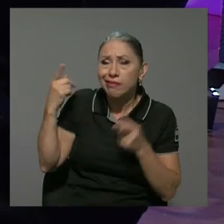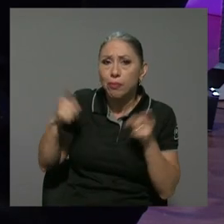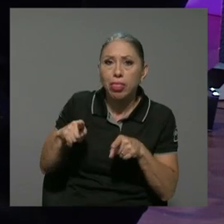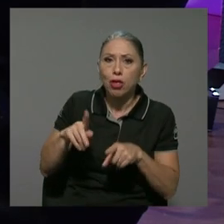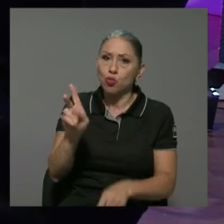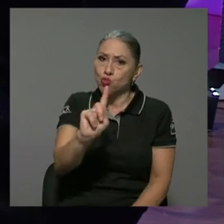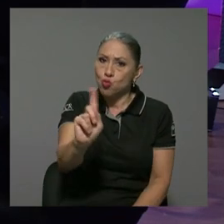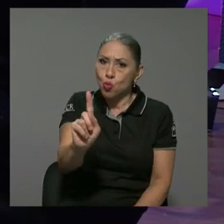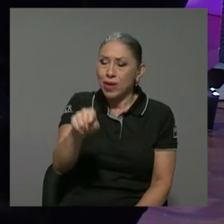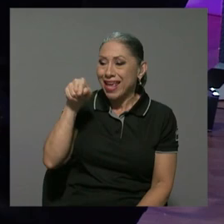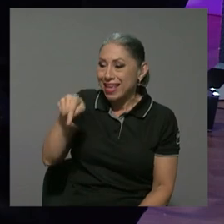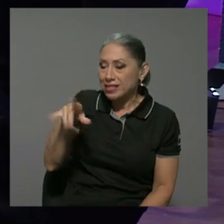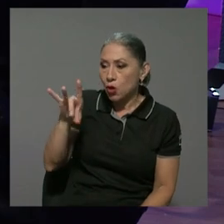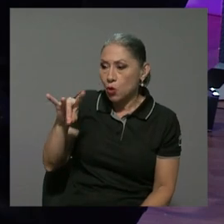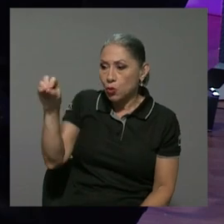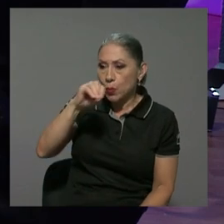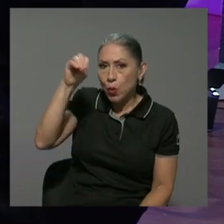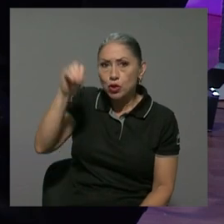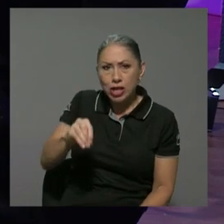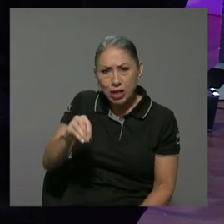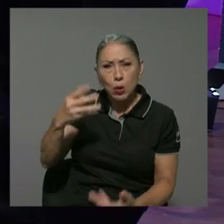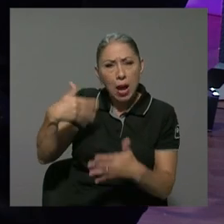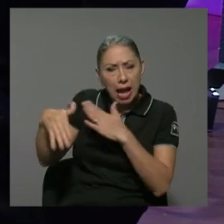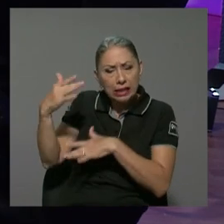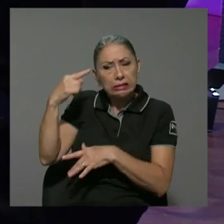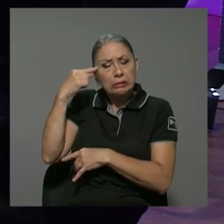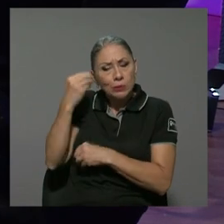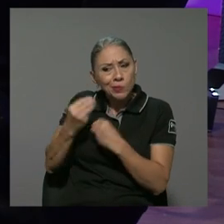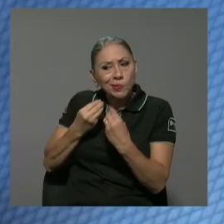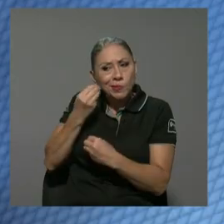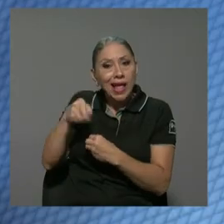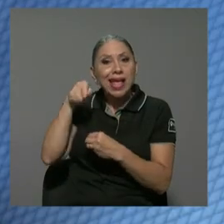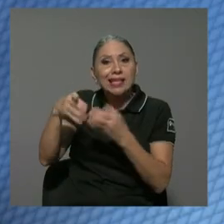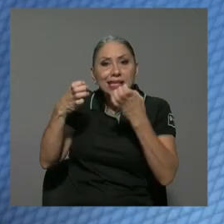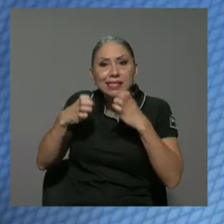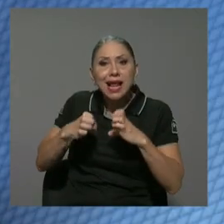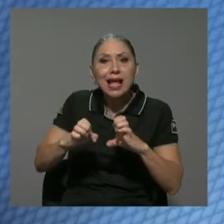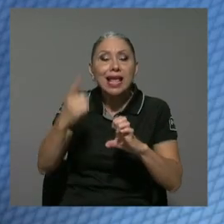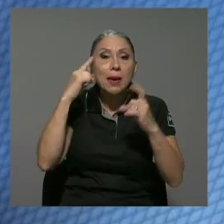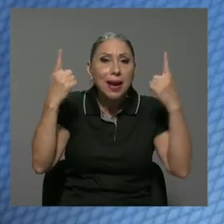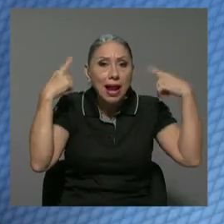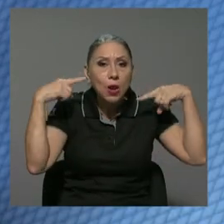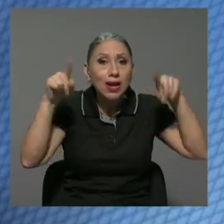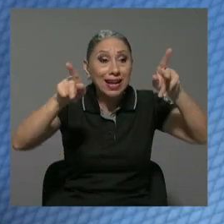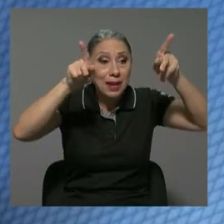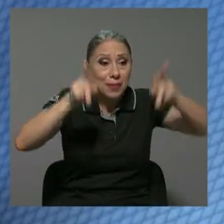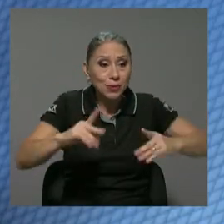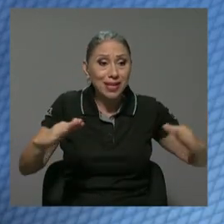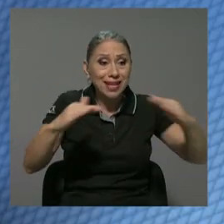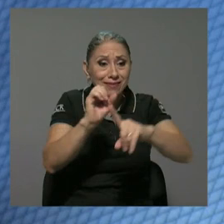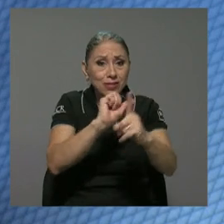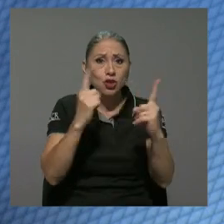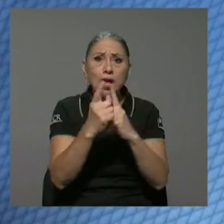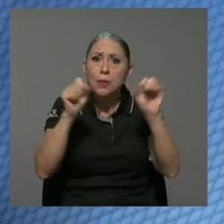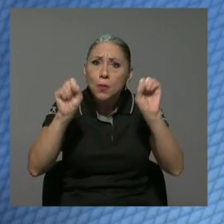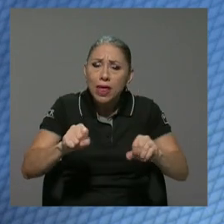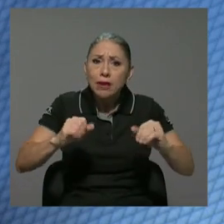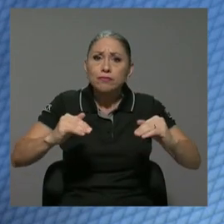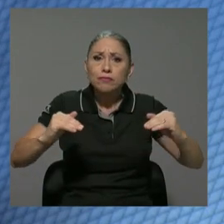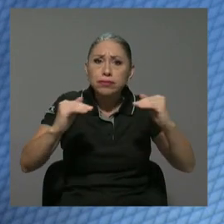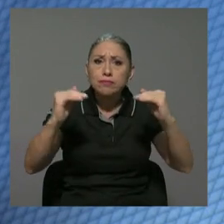apuesta a que esa era la estrategia para lograr el desarrollo, la movilidad social, el crecimiento como